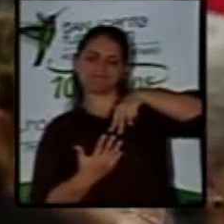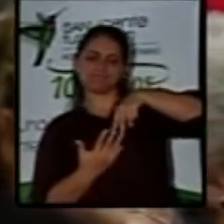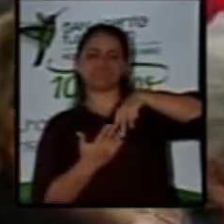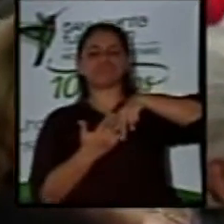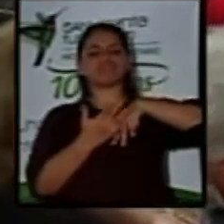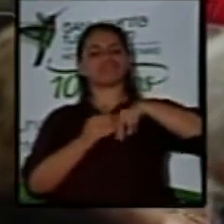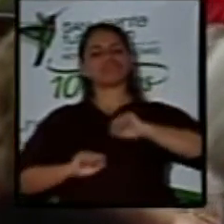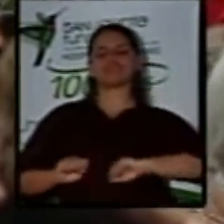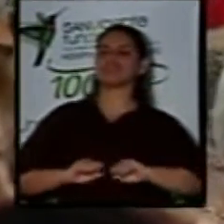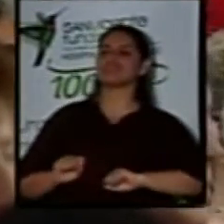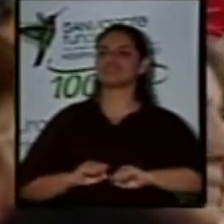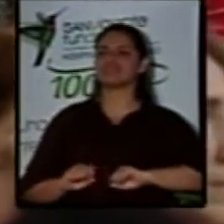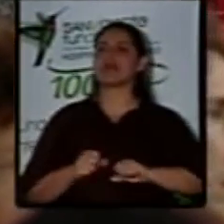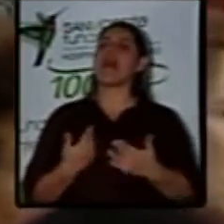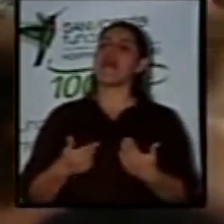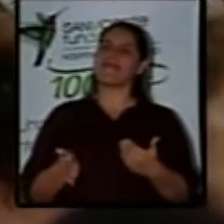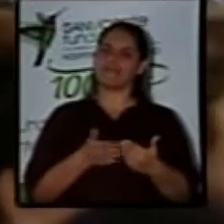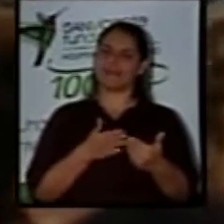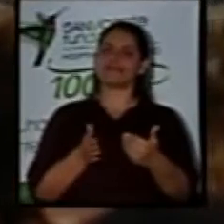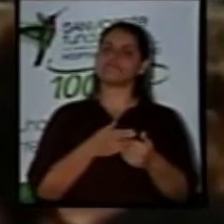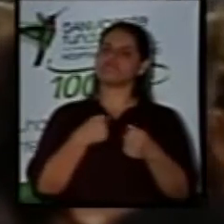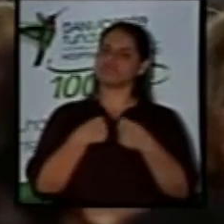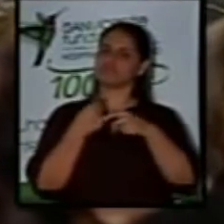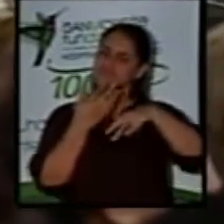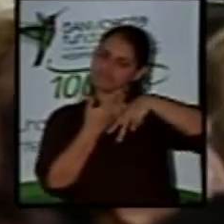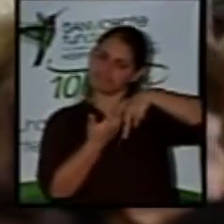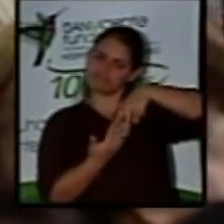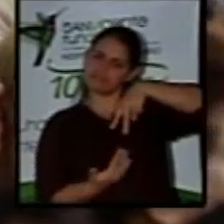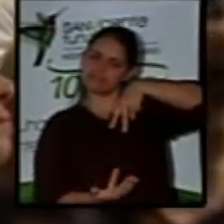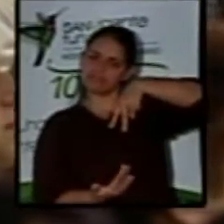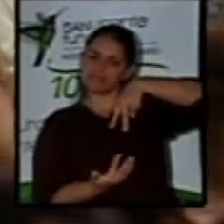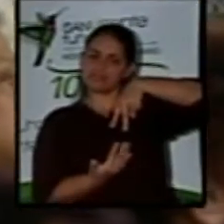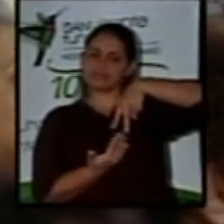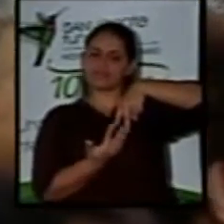van a coaptar fácilmente y la sangre va a refluir